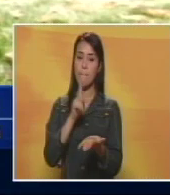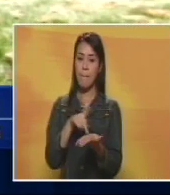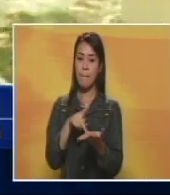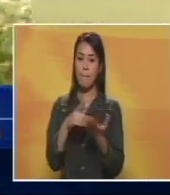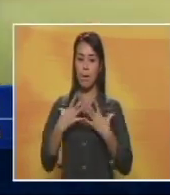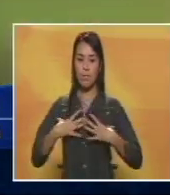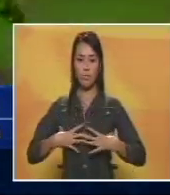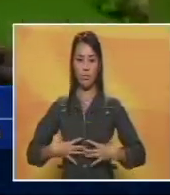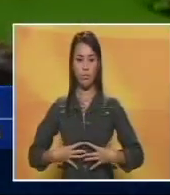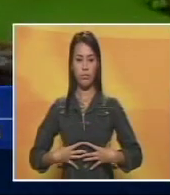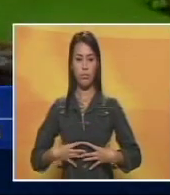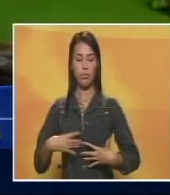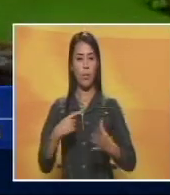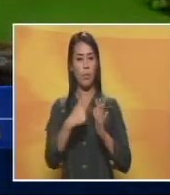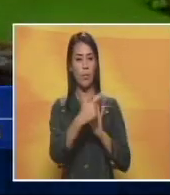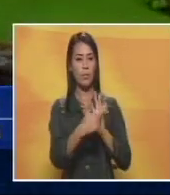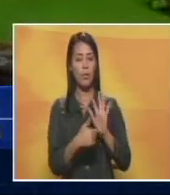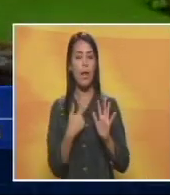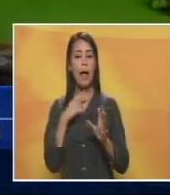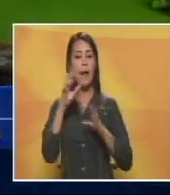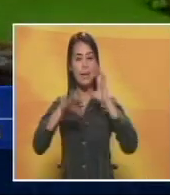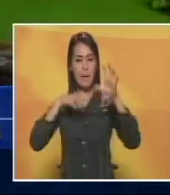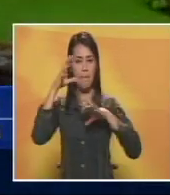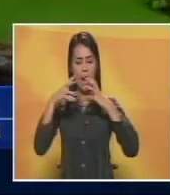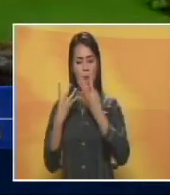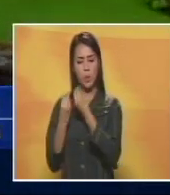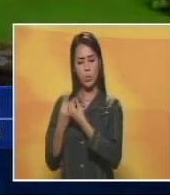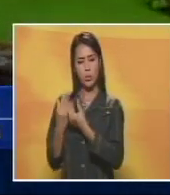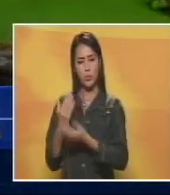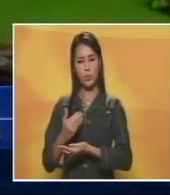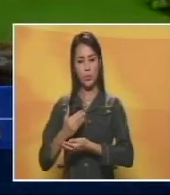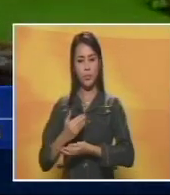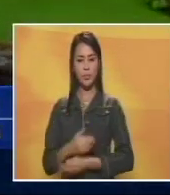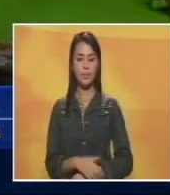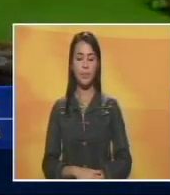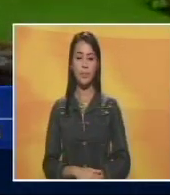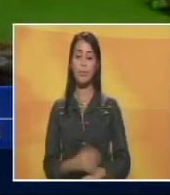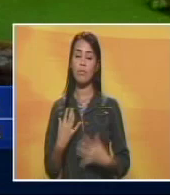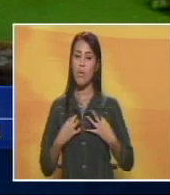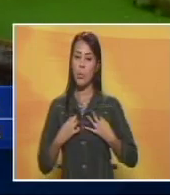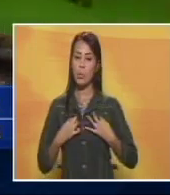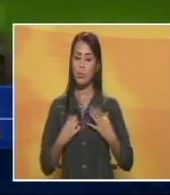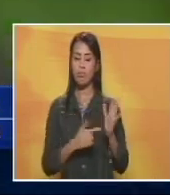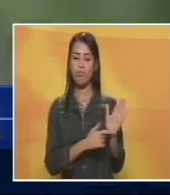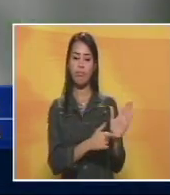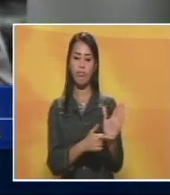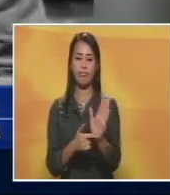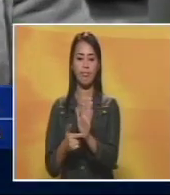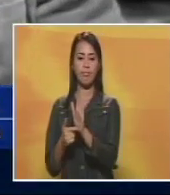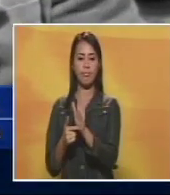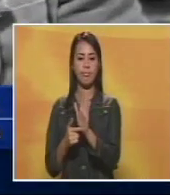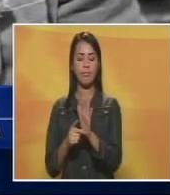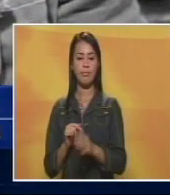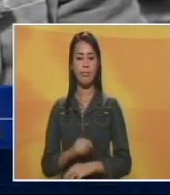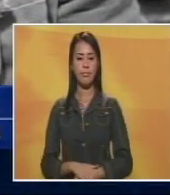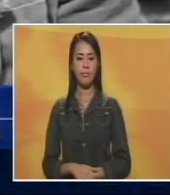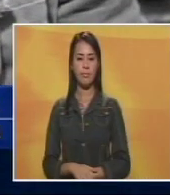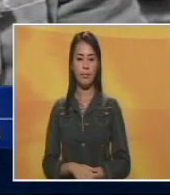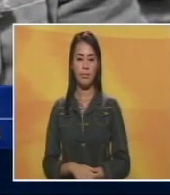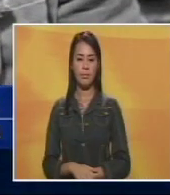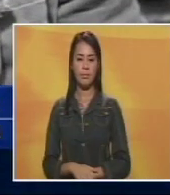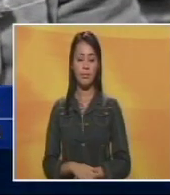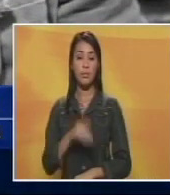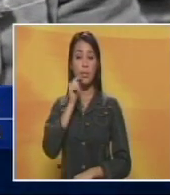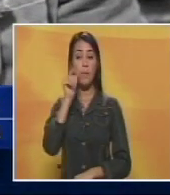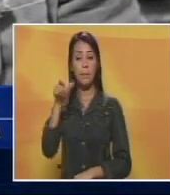nuevamente acompañado por una variedad de animales, mientras luce algunos de los exuberantes trajes de la colección Crucero 2019. Harry